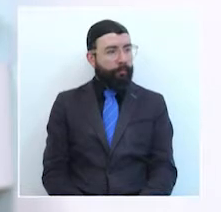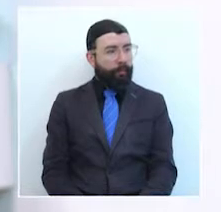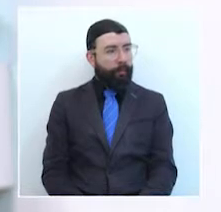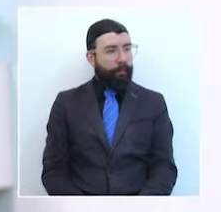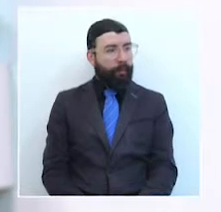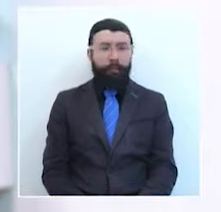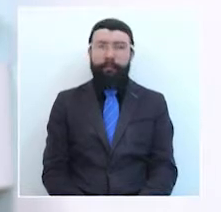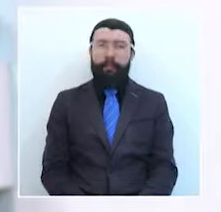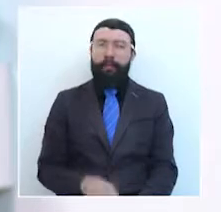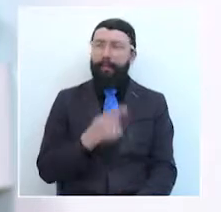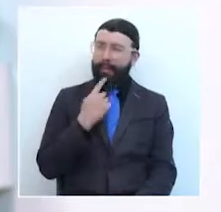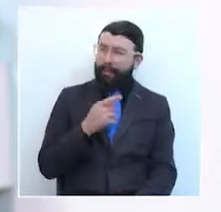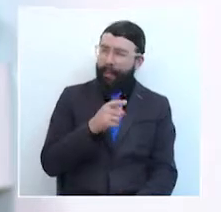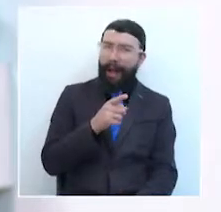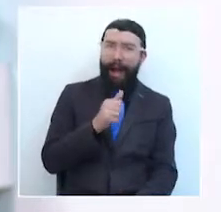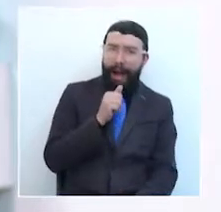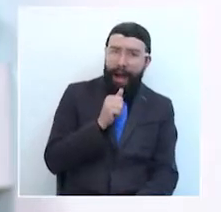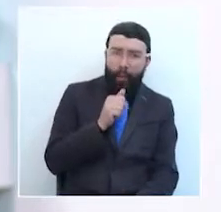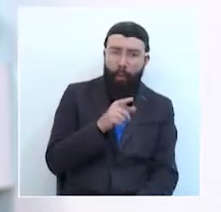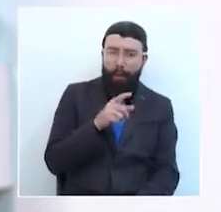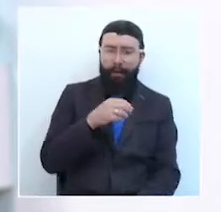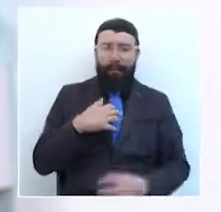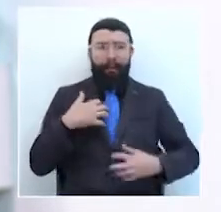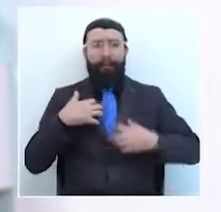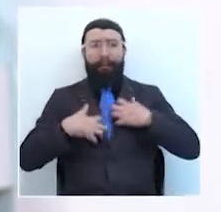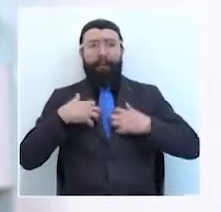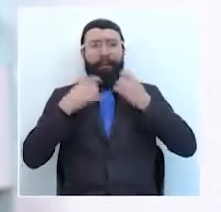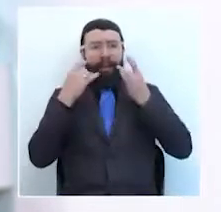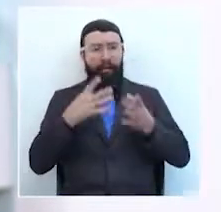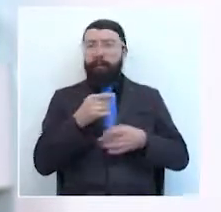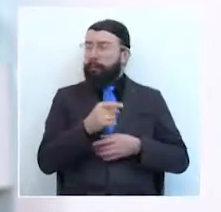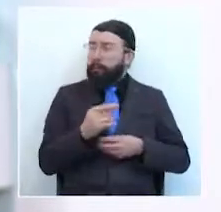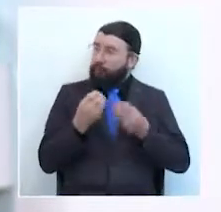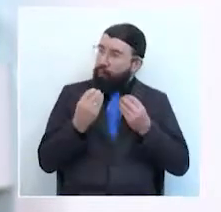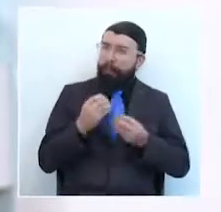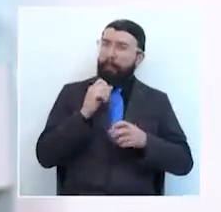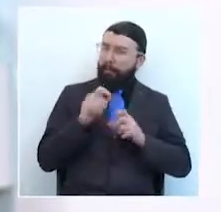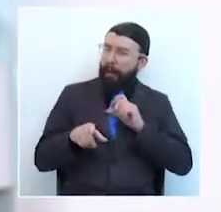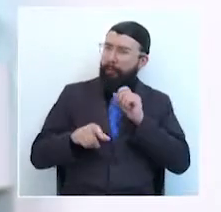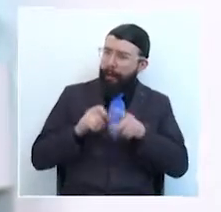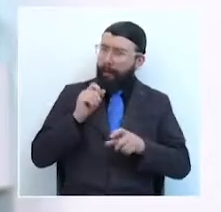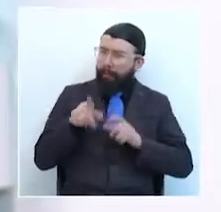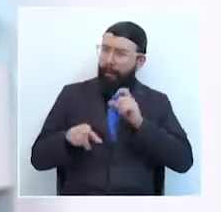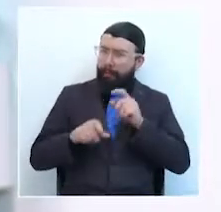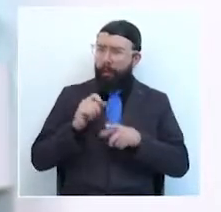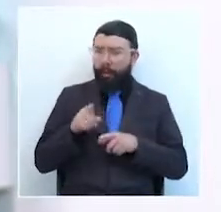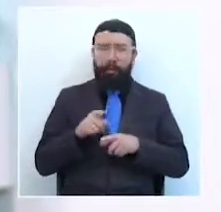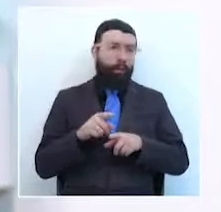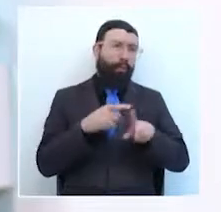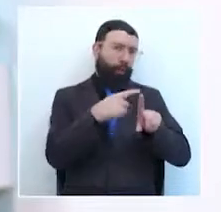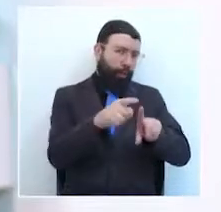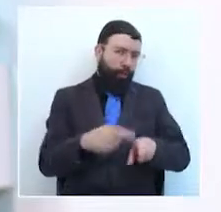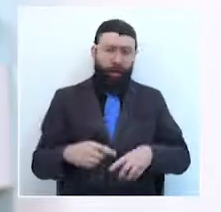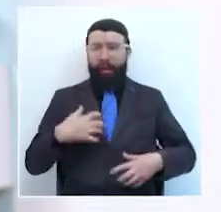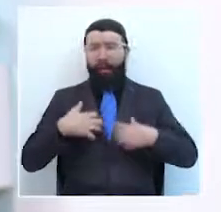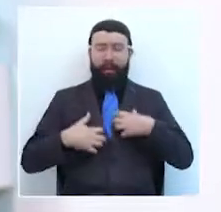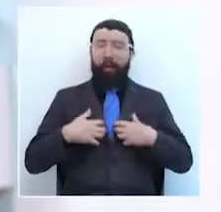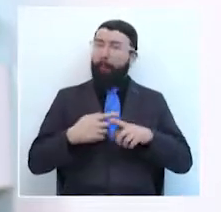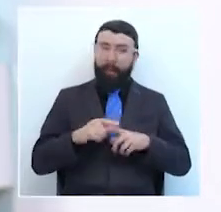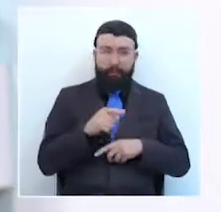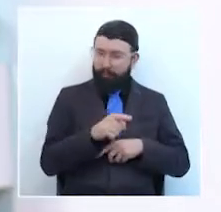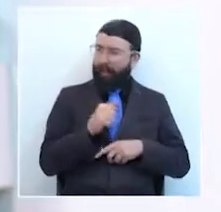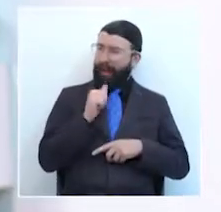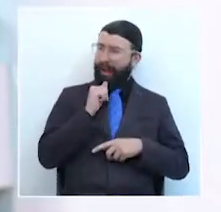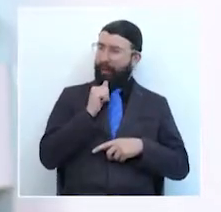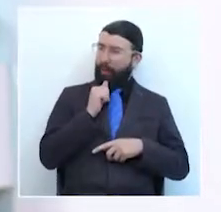bueno lo del agua indiscutiblemente es lo que más se están preguntando aquí hay otras también otras fobias pero definitivamente lo del agua